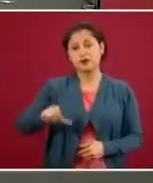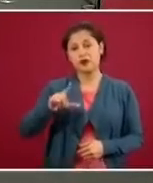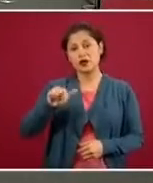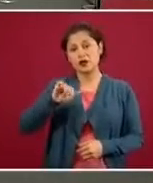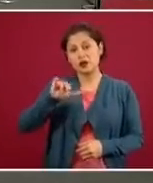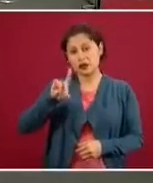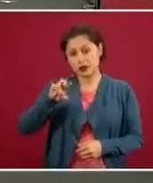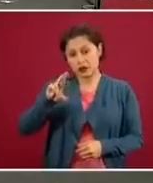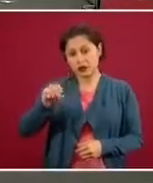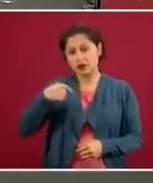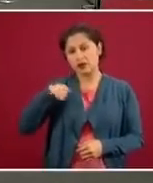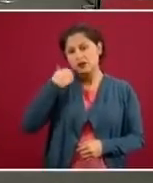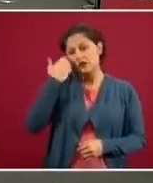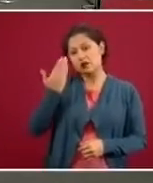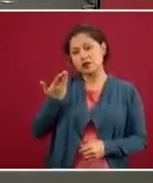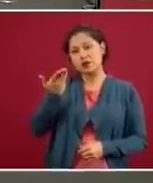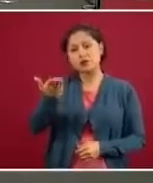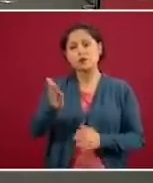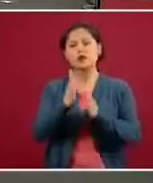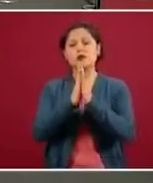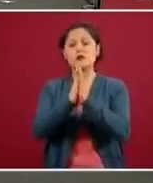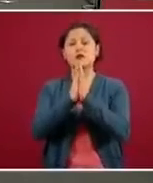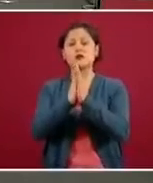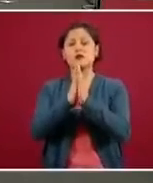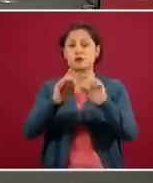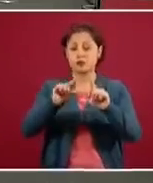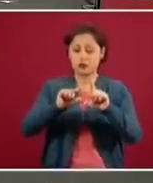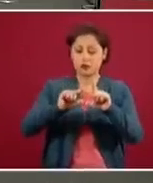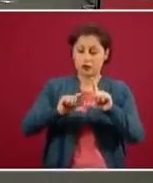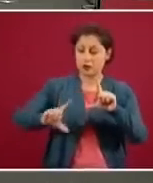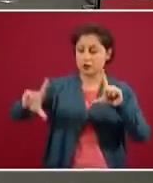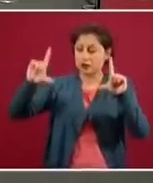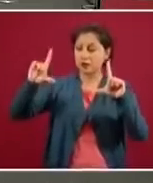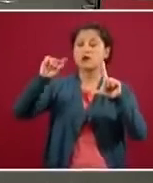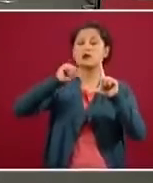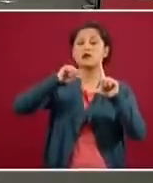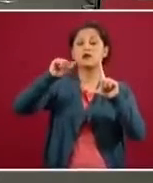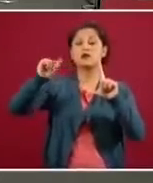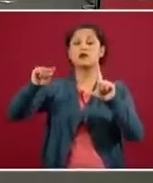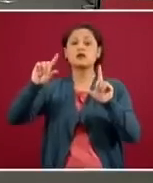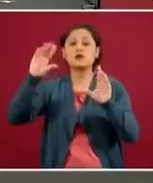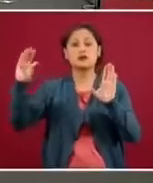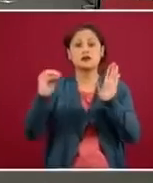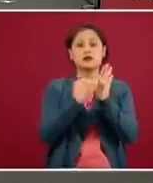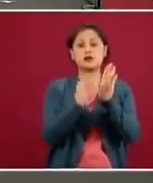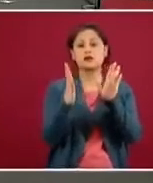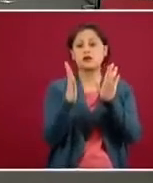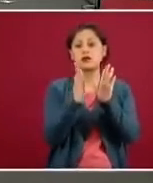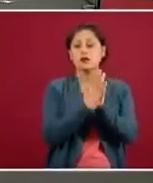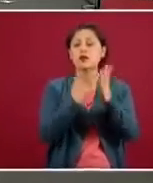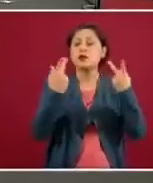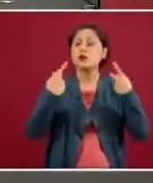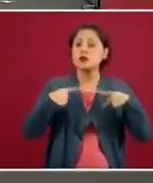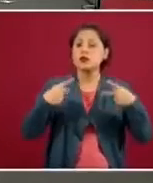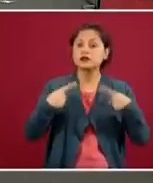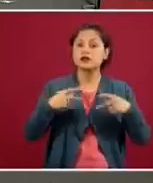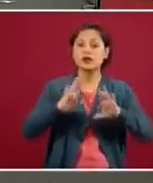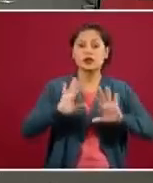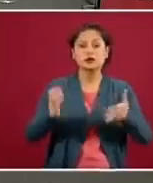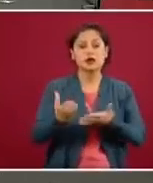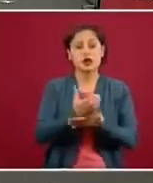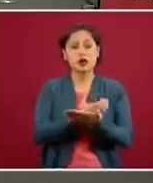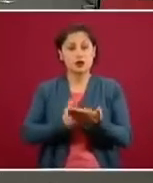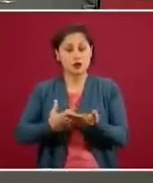yo quisiera solicitarle que si también en las gráficas nos puede también considerar la información de los recuperados y cuál es su